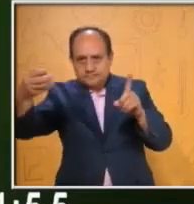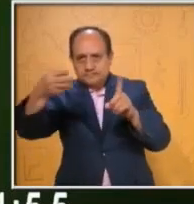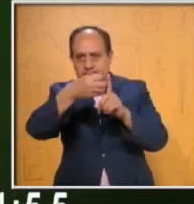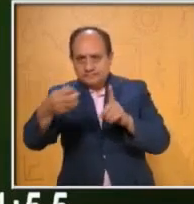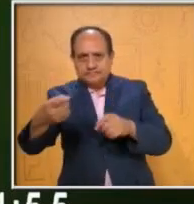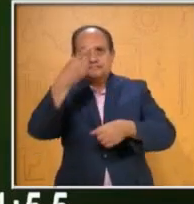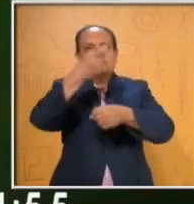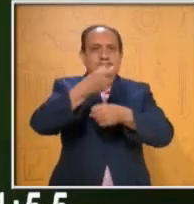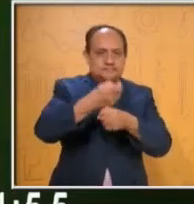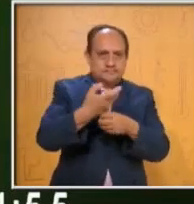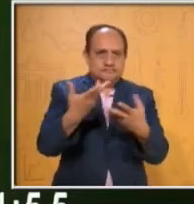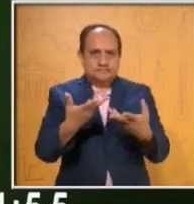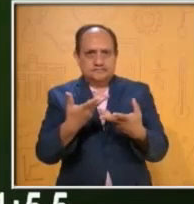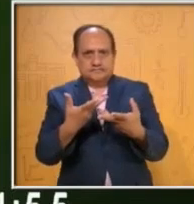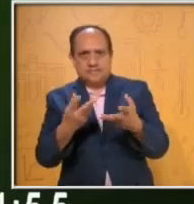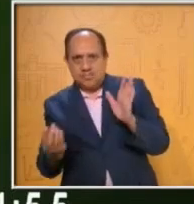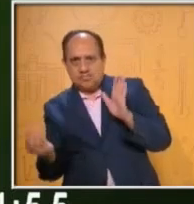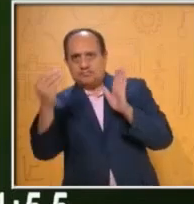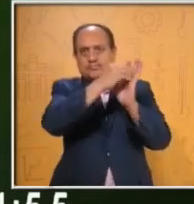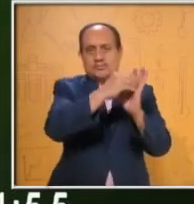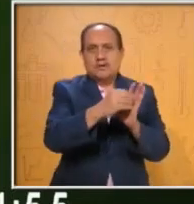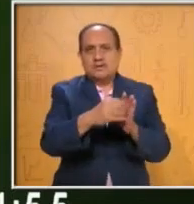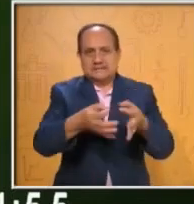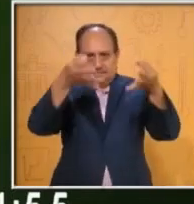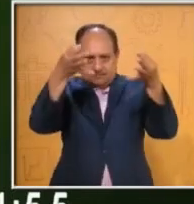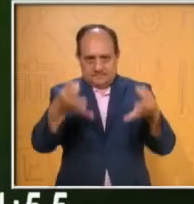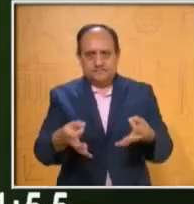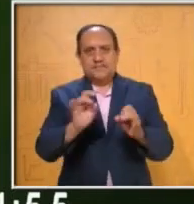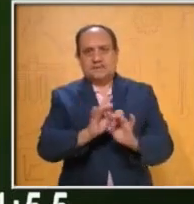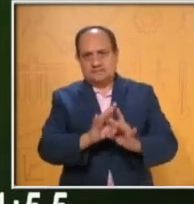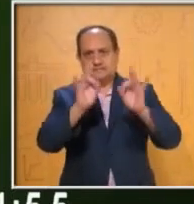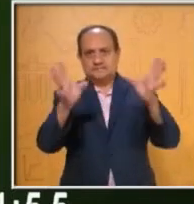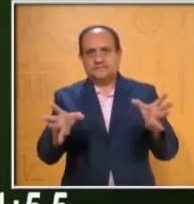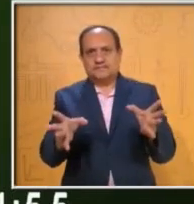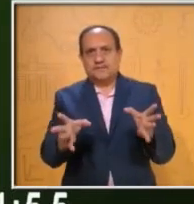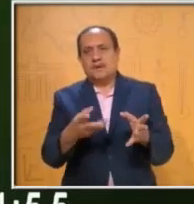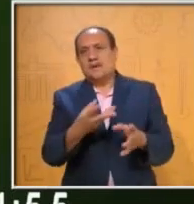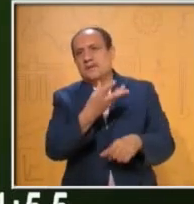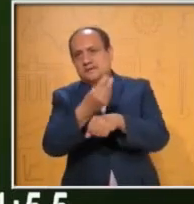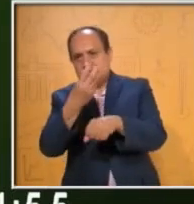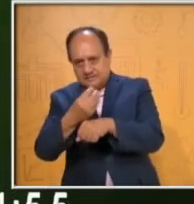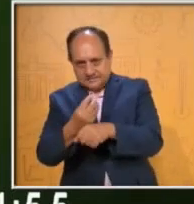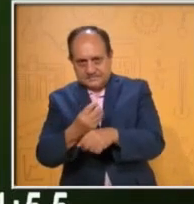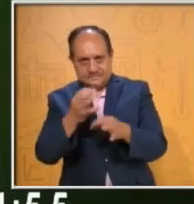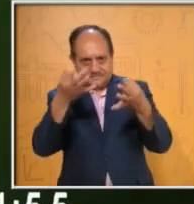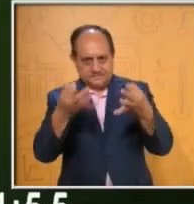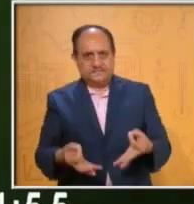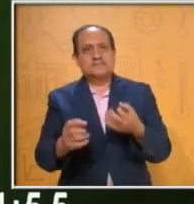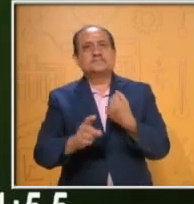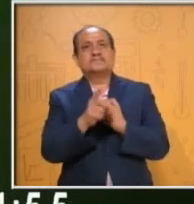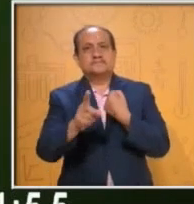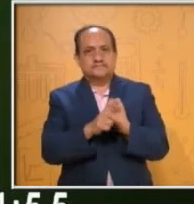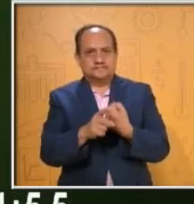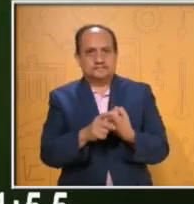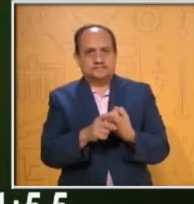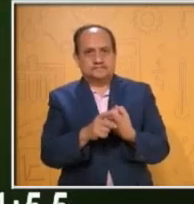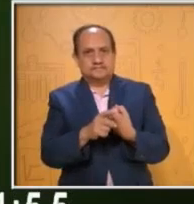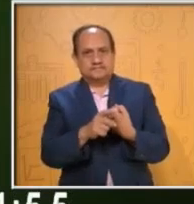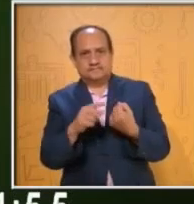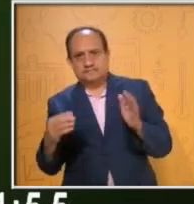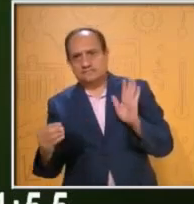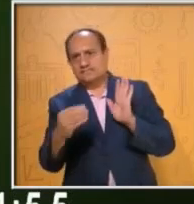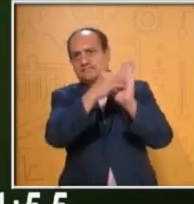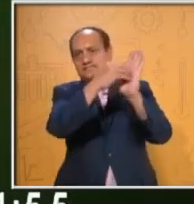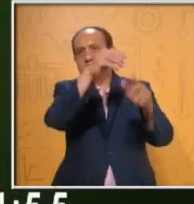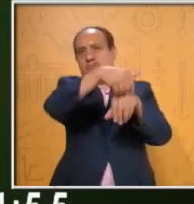A continuación veremos la forma correcta en que sucedieron las cosas para darle la solución al problema. Y ahí te marca el